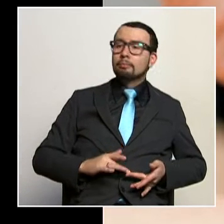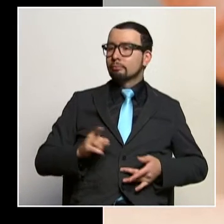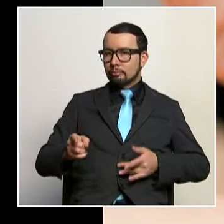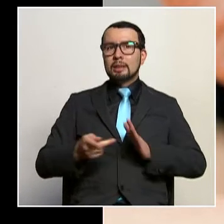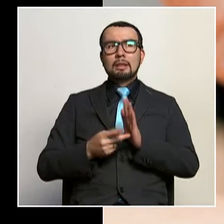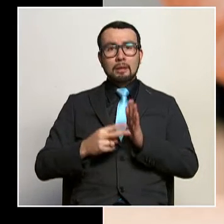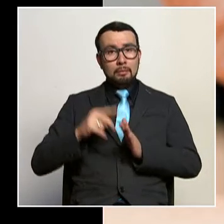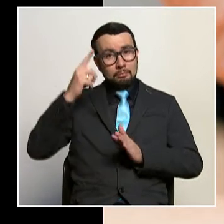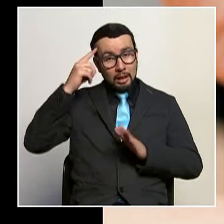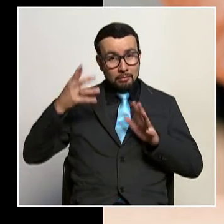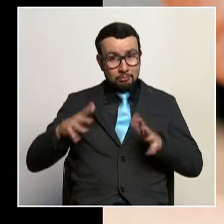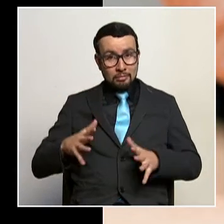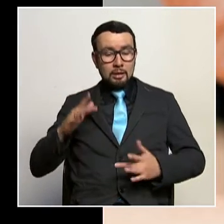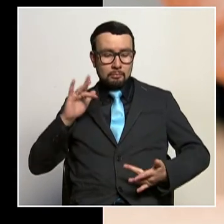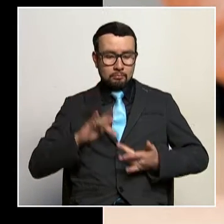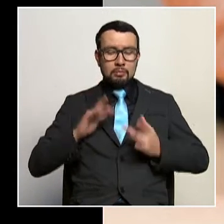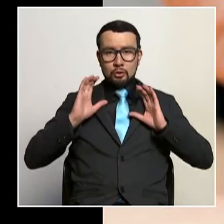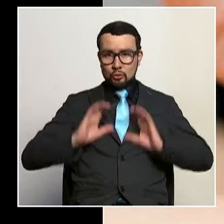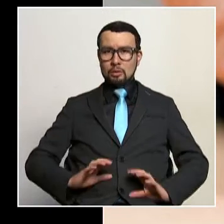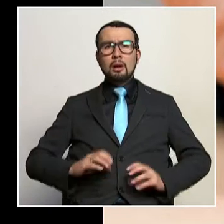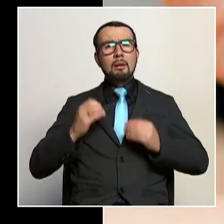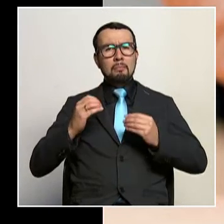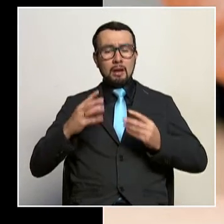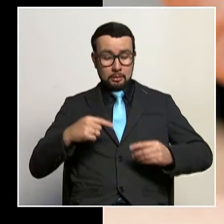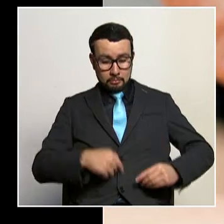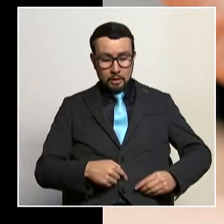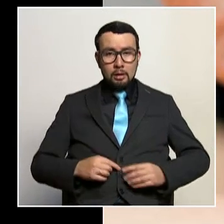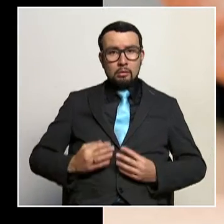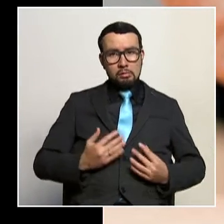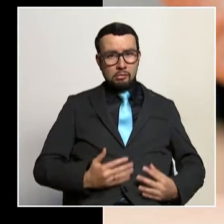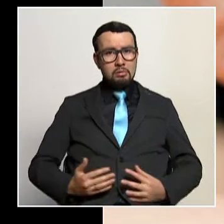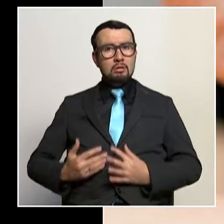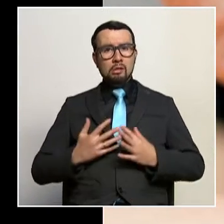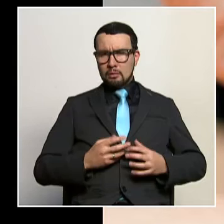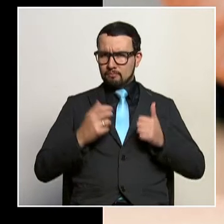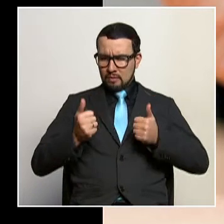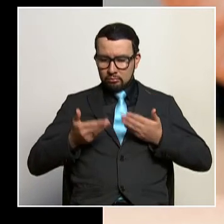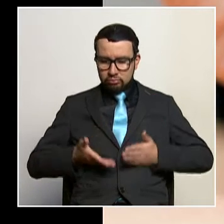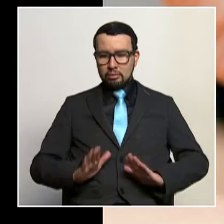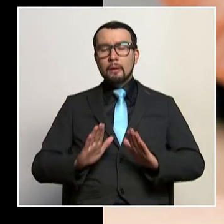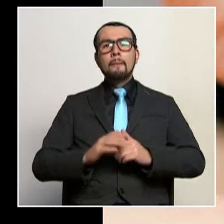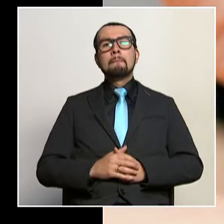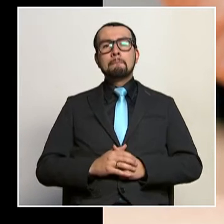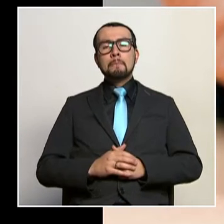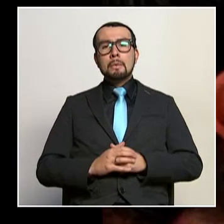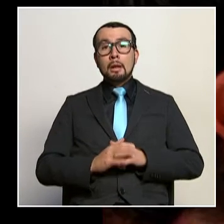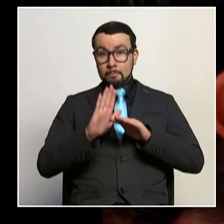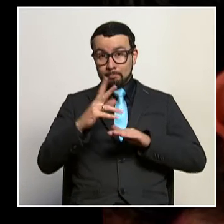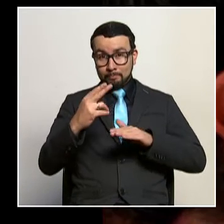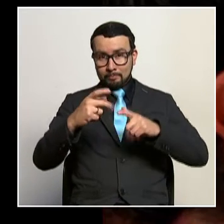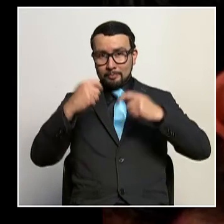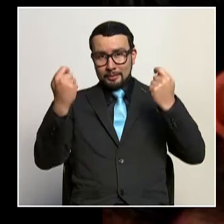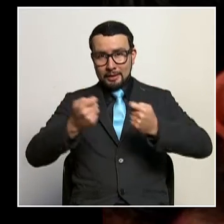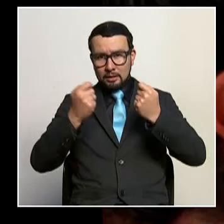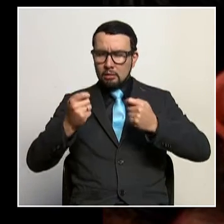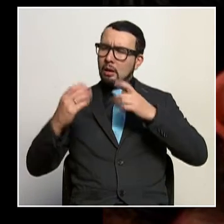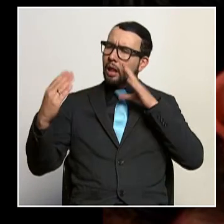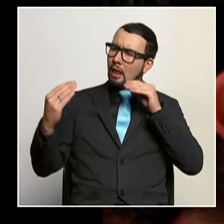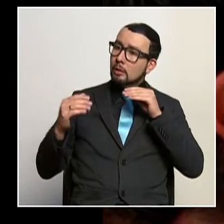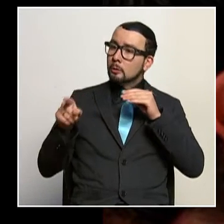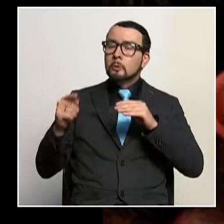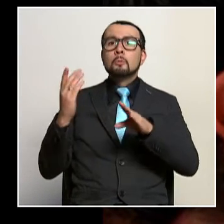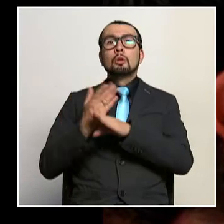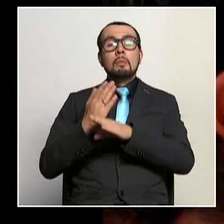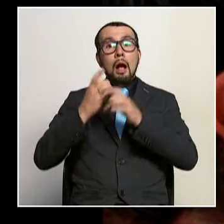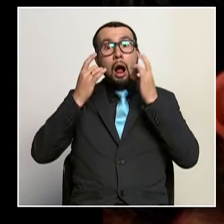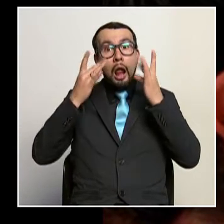Neurofisiología. ¿Para qué? Para que ese intestino empiece a funcionar adecuadamente. Vamos a ir a este corte comerciales para que hablemos de un problema